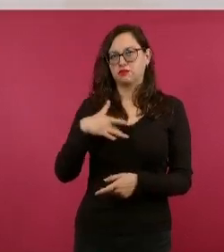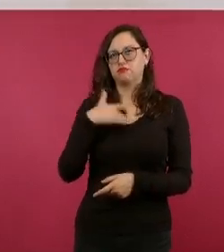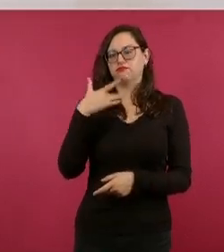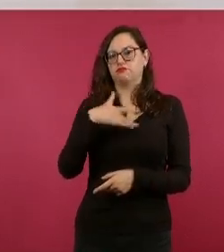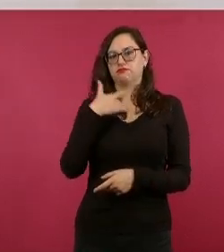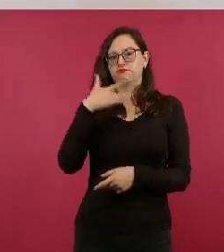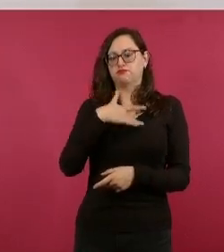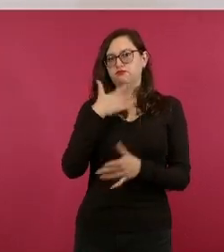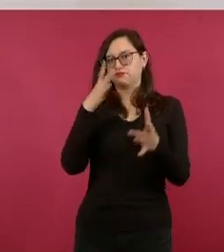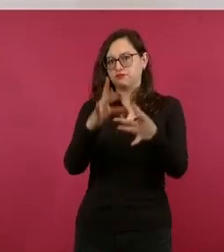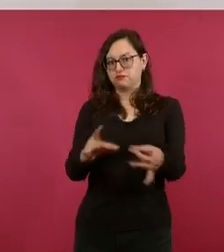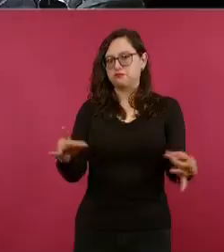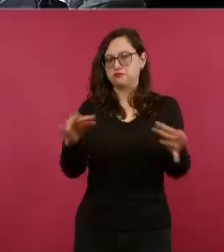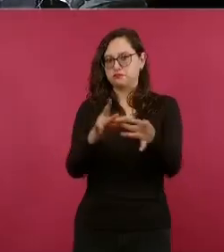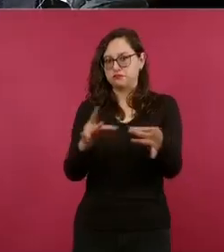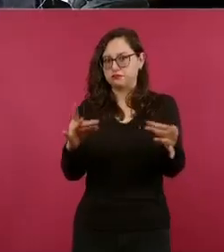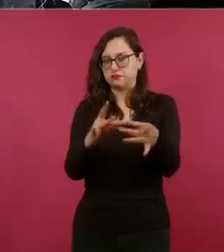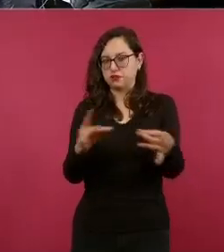la comunidad